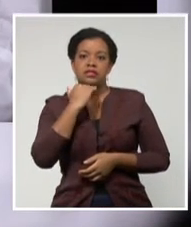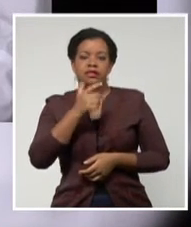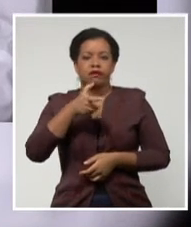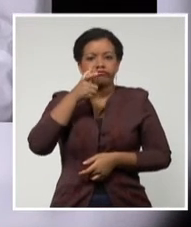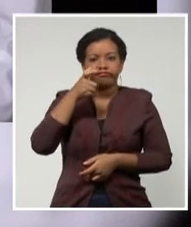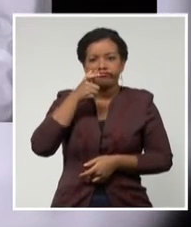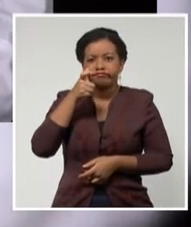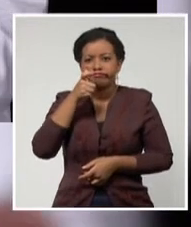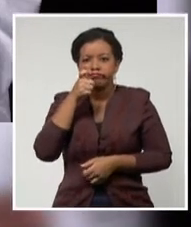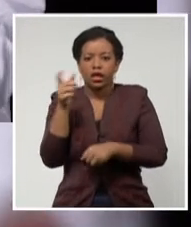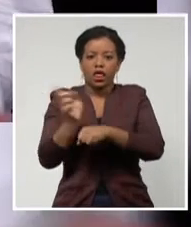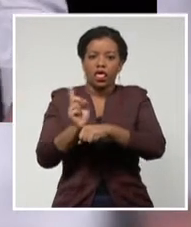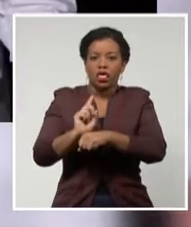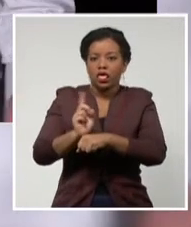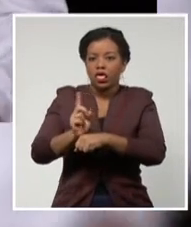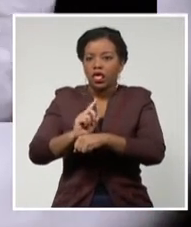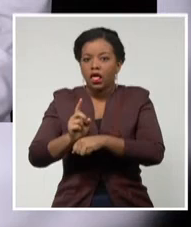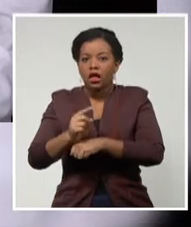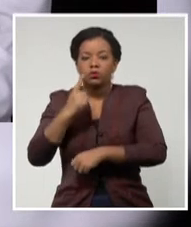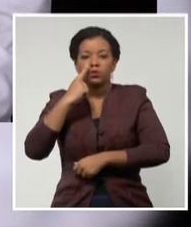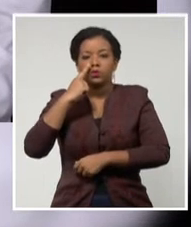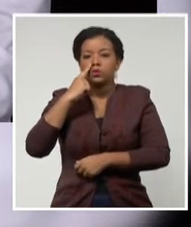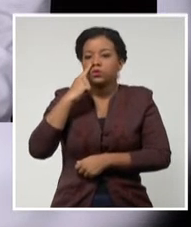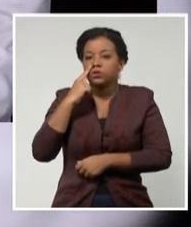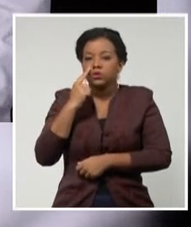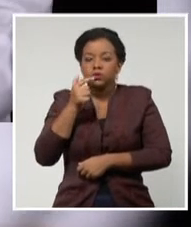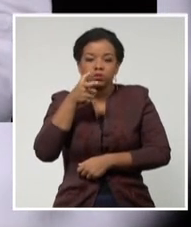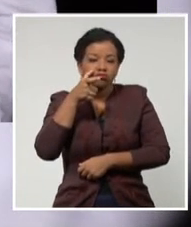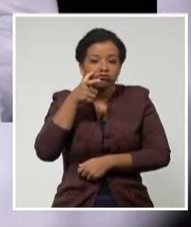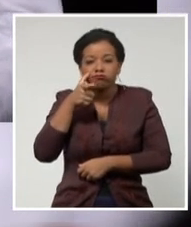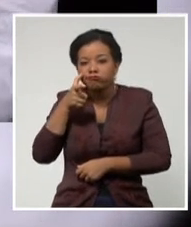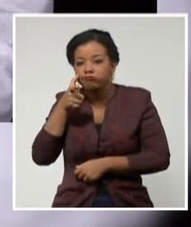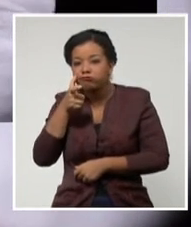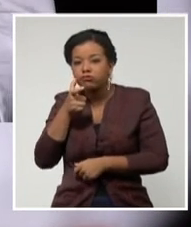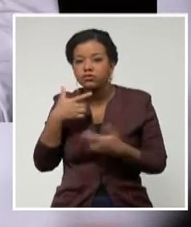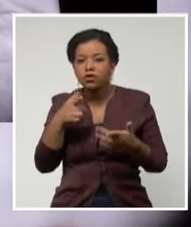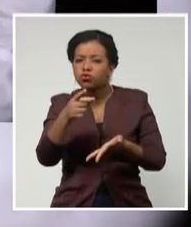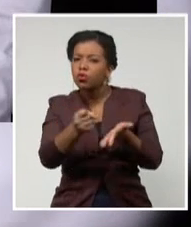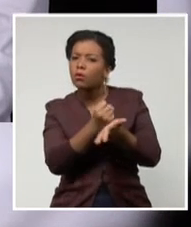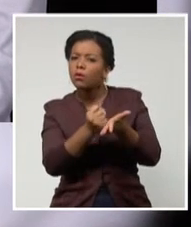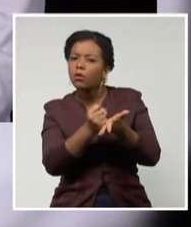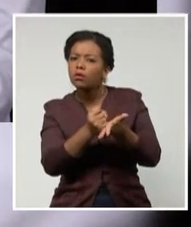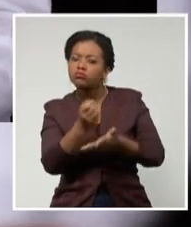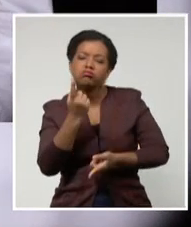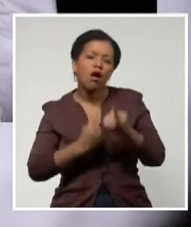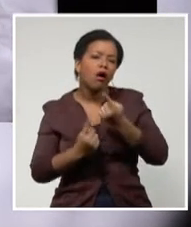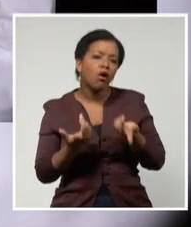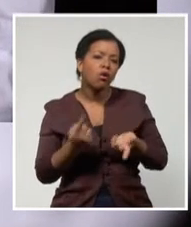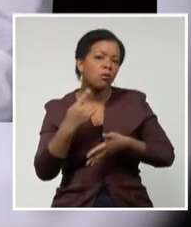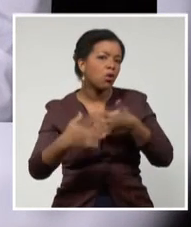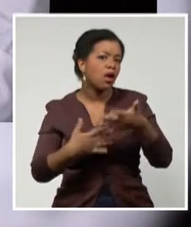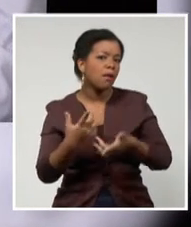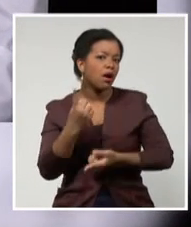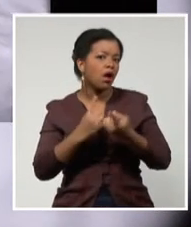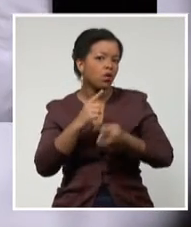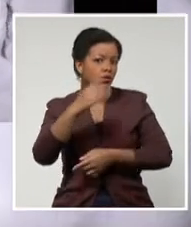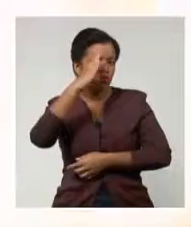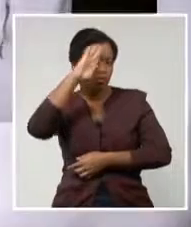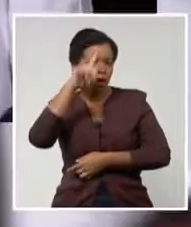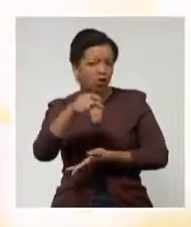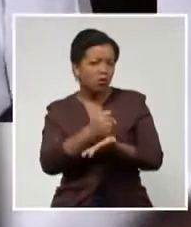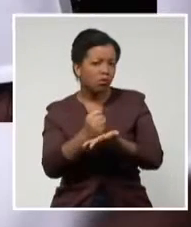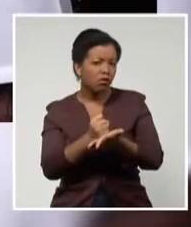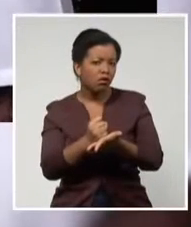perros, los perros te lo tiraban adelante, te decían, ¿estás molesto, médico? ¿Te pasa algo? ¿O cubano te molesta? Así lo